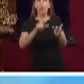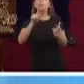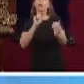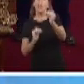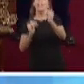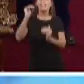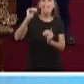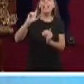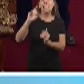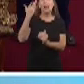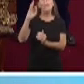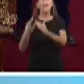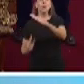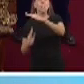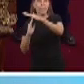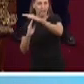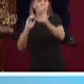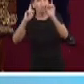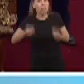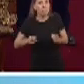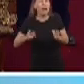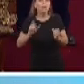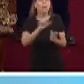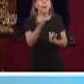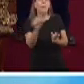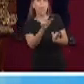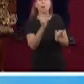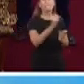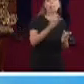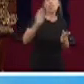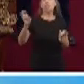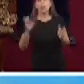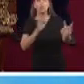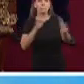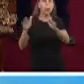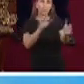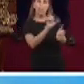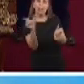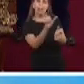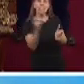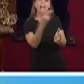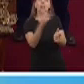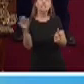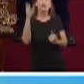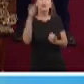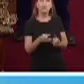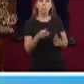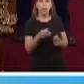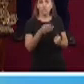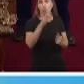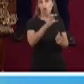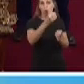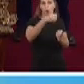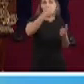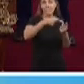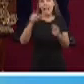que son la parte de la base electoral del gobierno. Y esto es una marcha que el gobierno lo va a mirar muy atento porque le